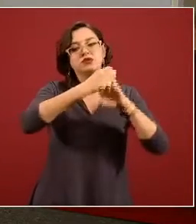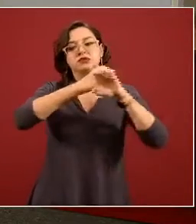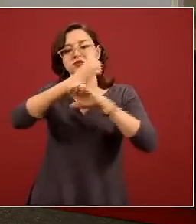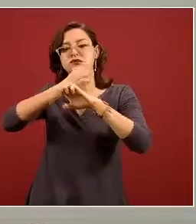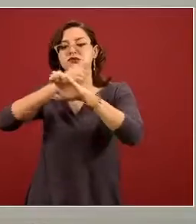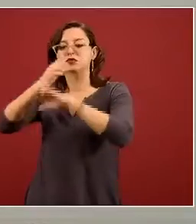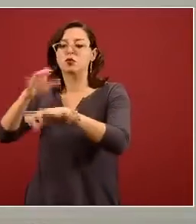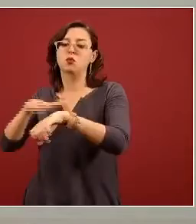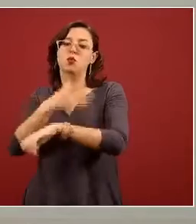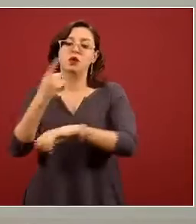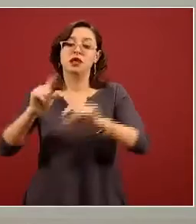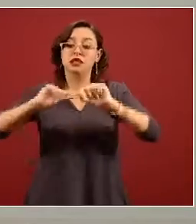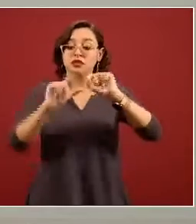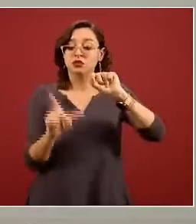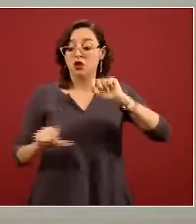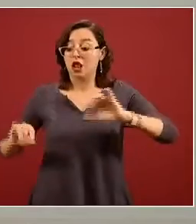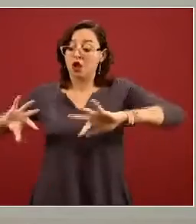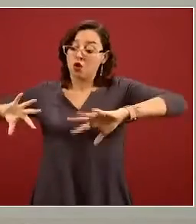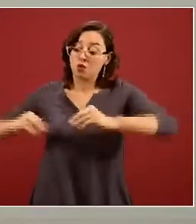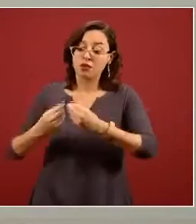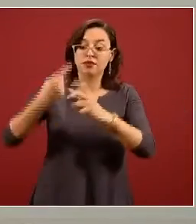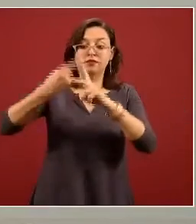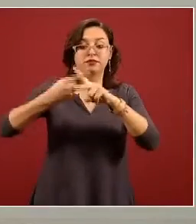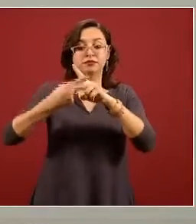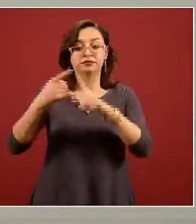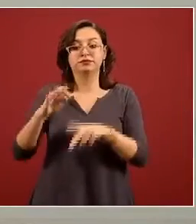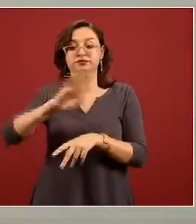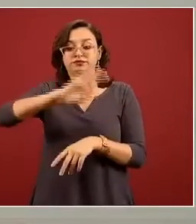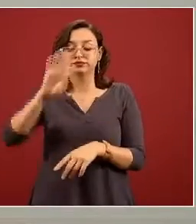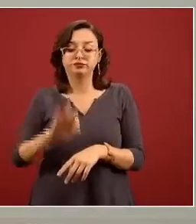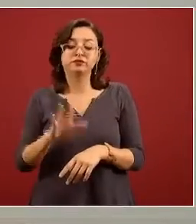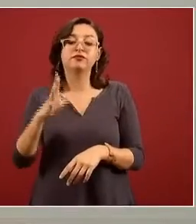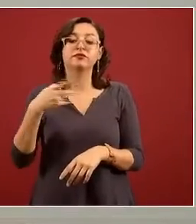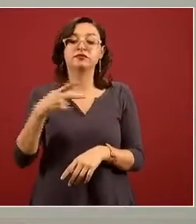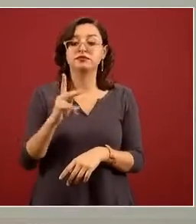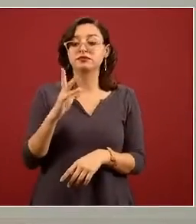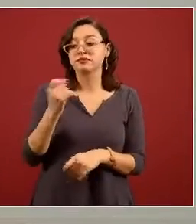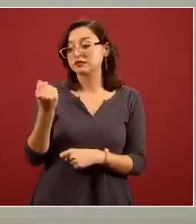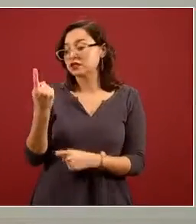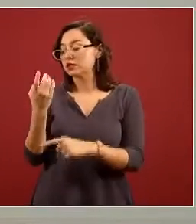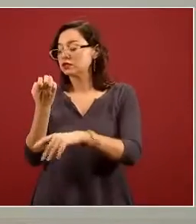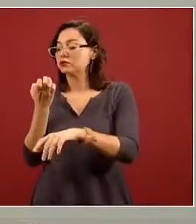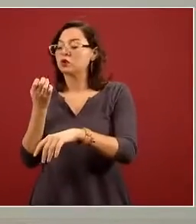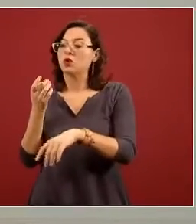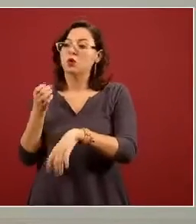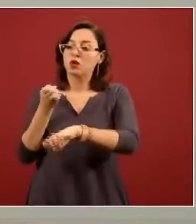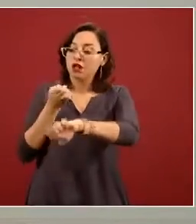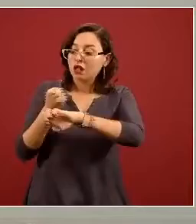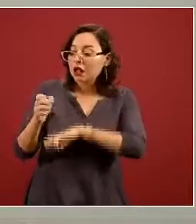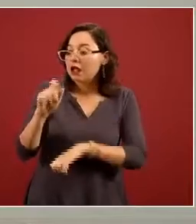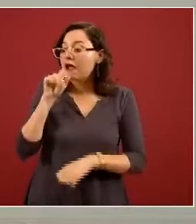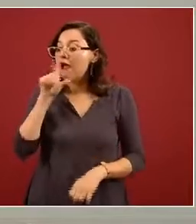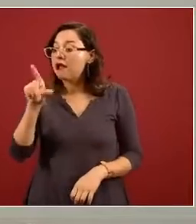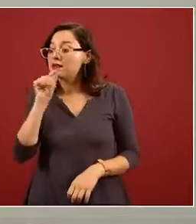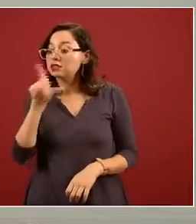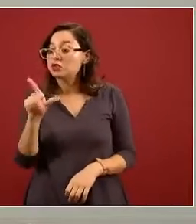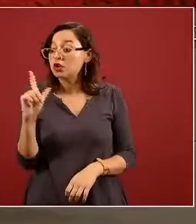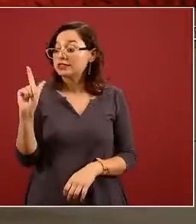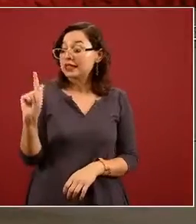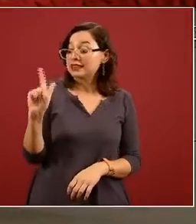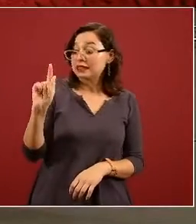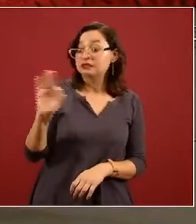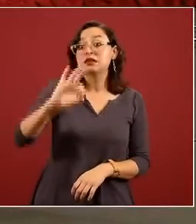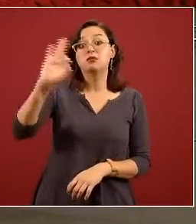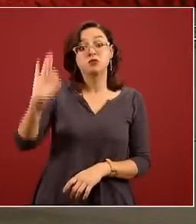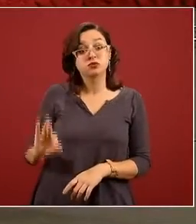que es un promedio, y ese promedio de estados como Jalisco, por ejemplo, que se ve casi 70%